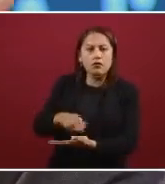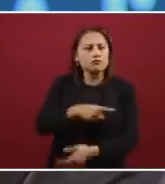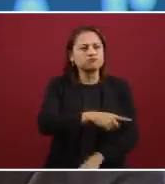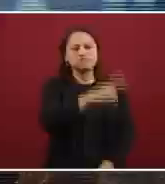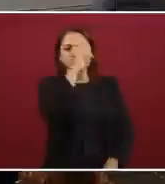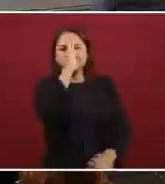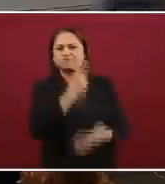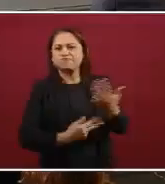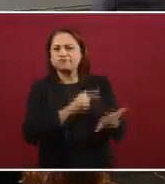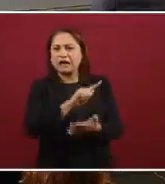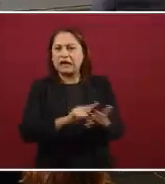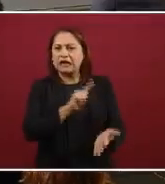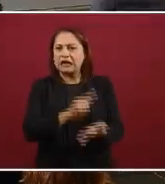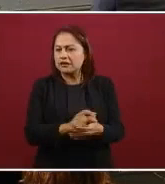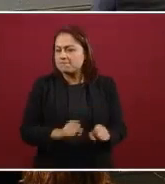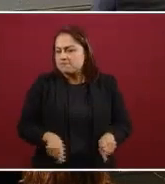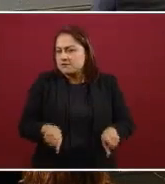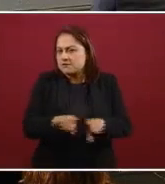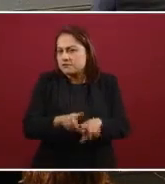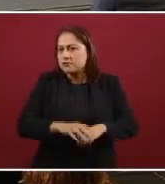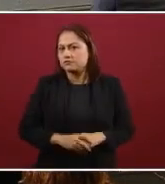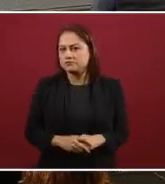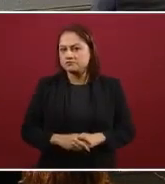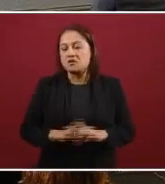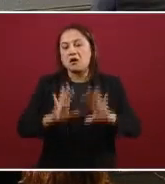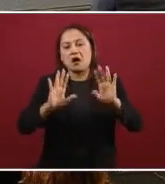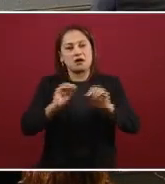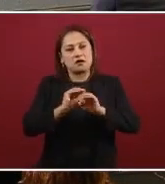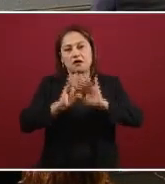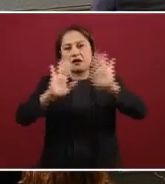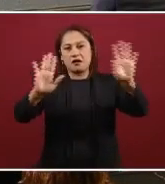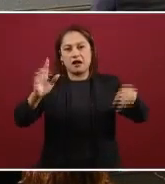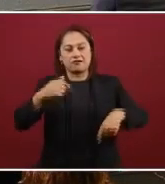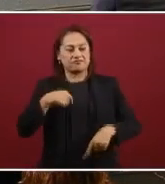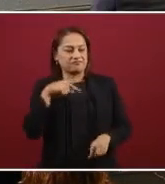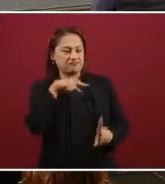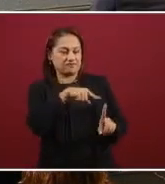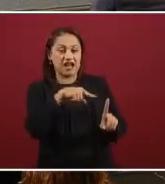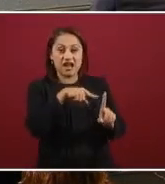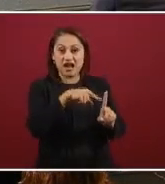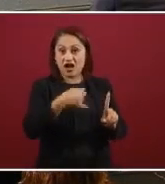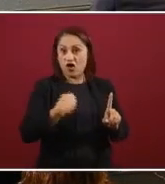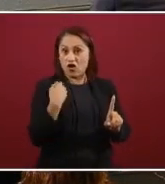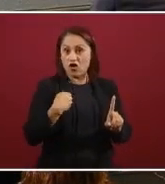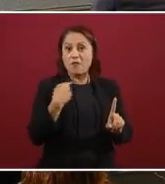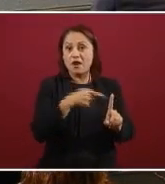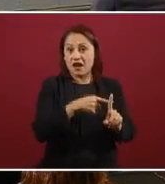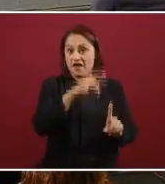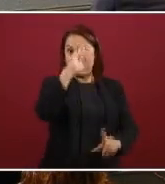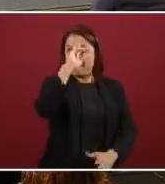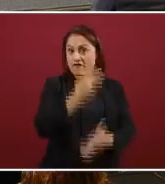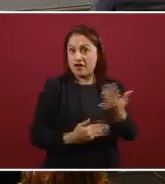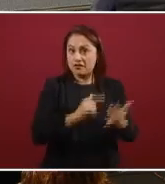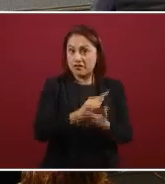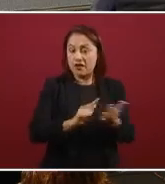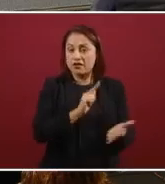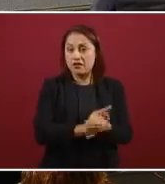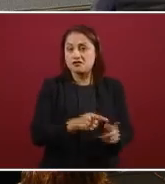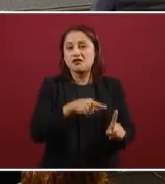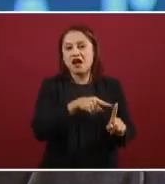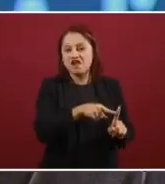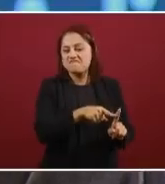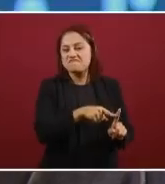este fenómeno de criminalización, en donde este joven, mujer, hombre,